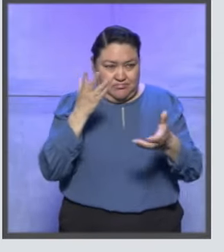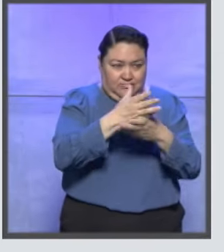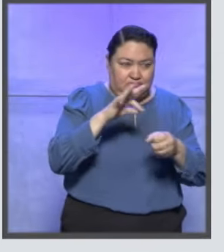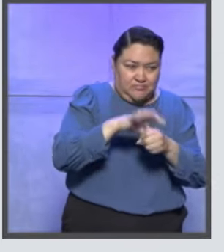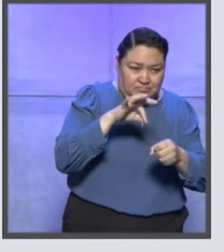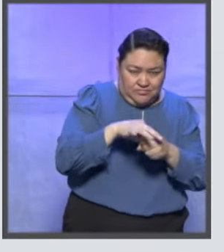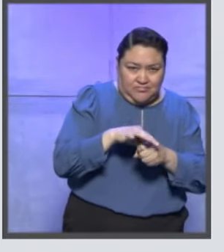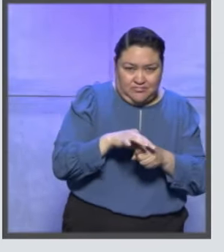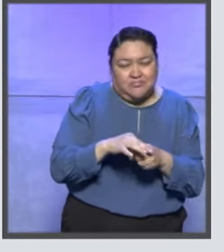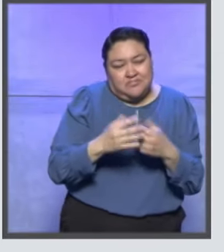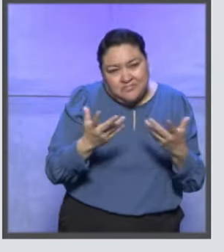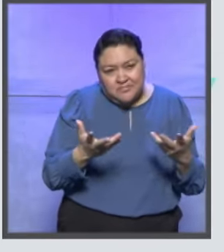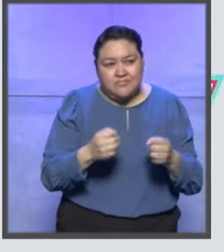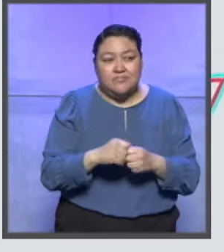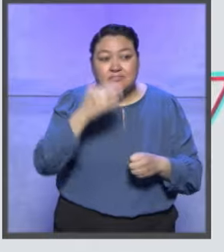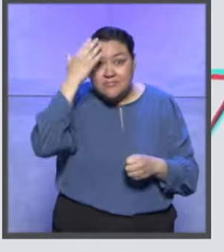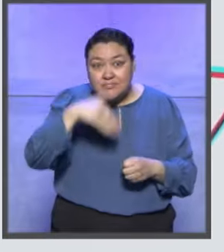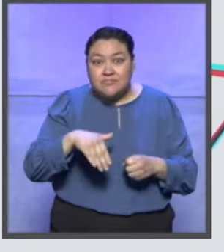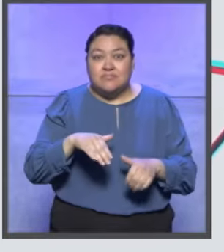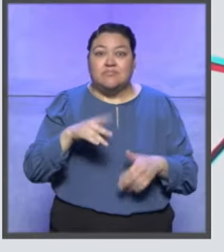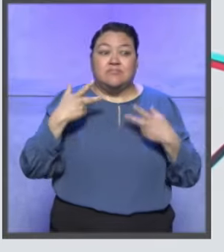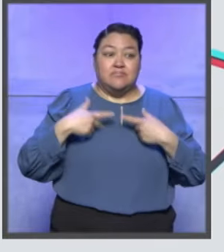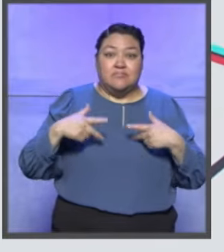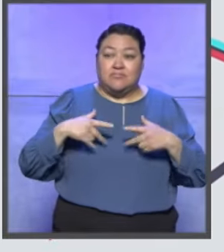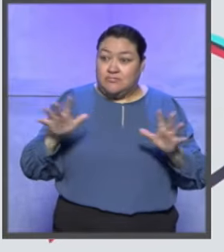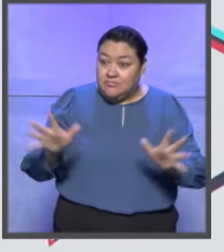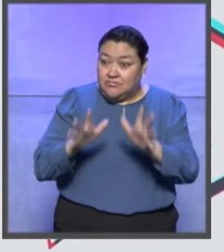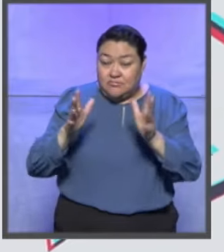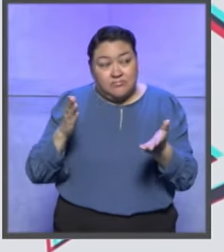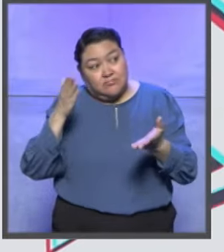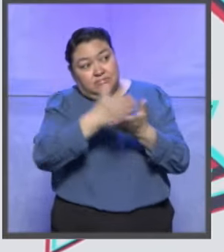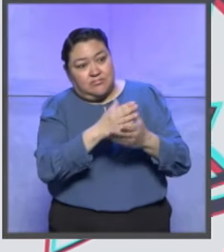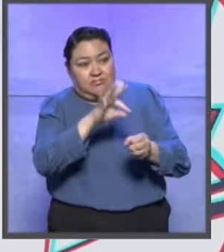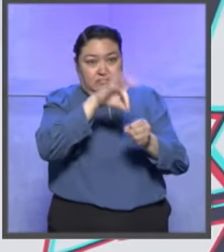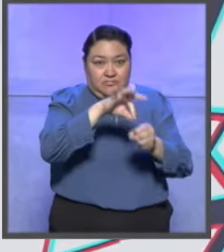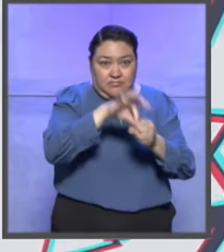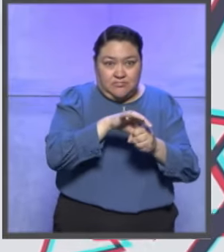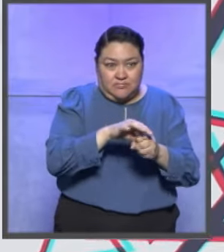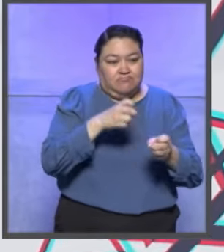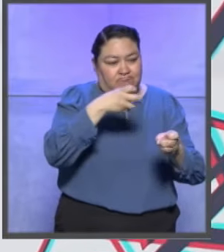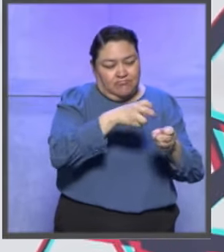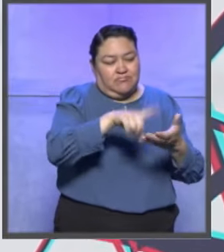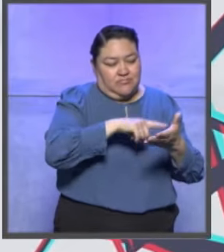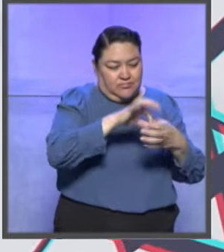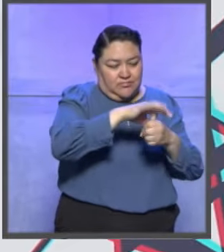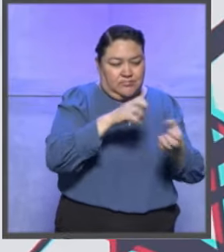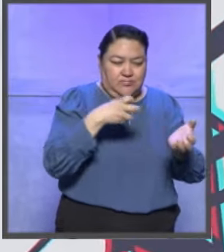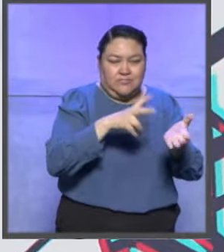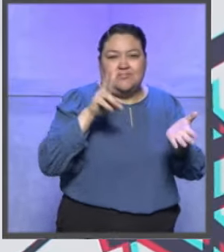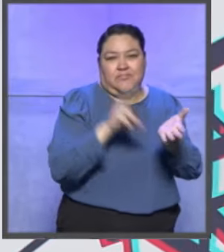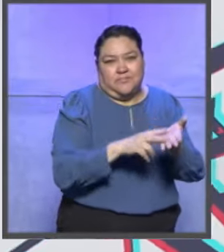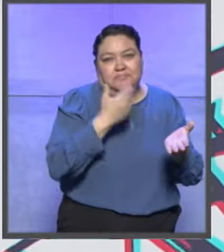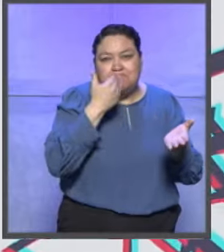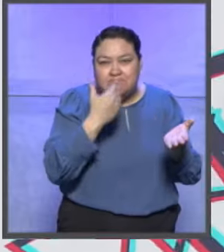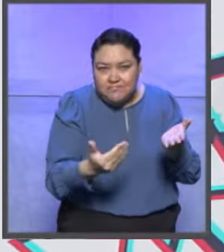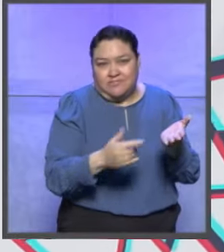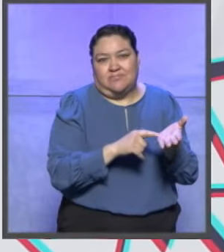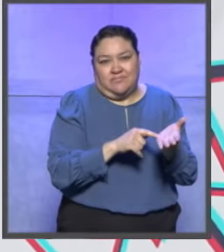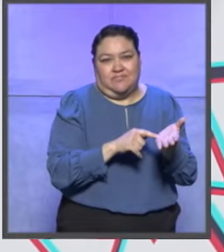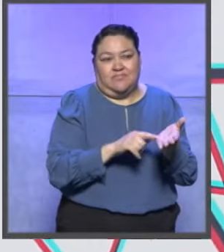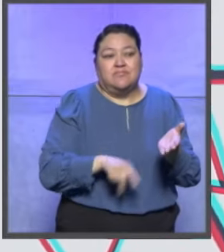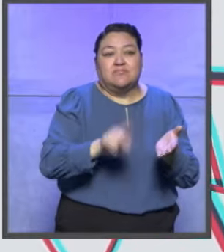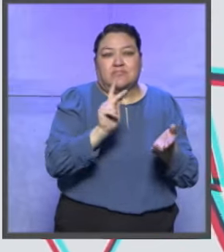en esa medida en la que la gente participa, se legitiman realmente los resultados. Pero también hay que decirlo, si es